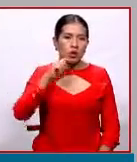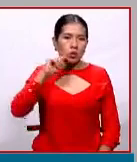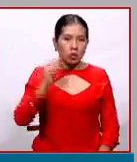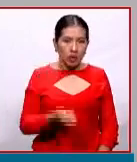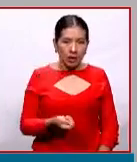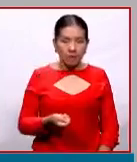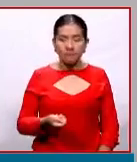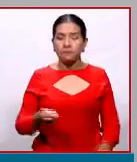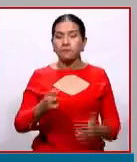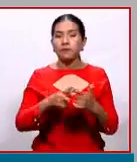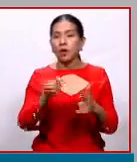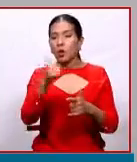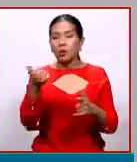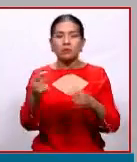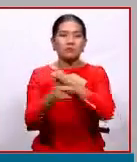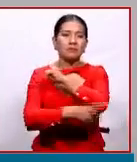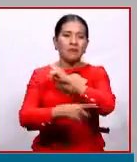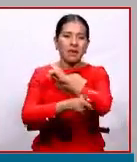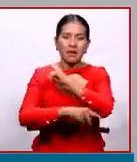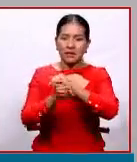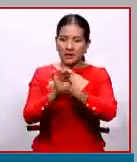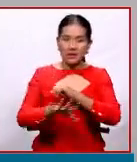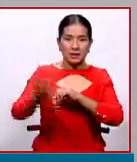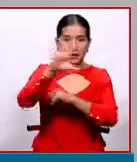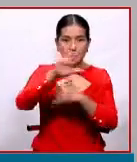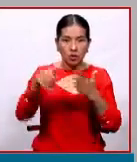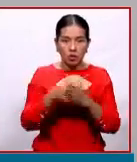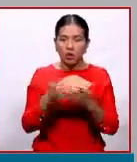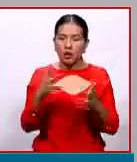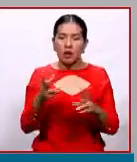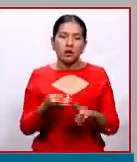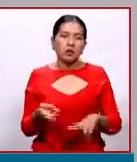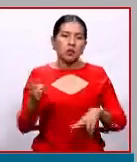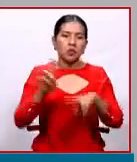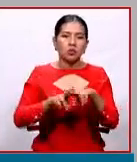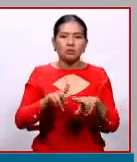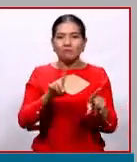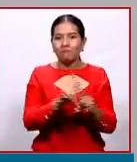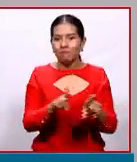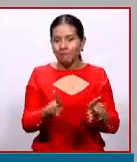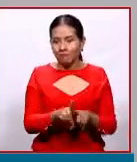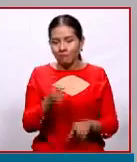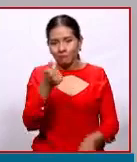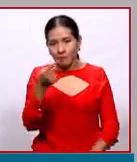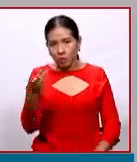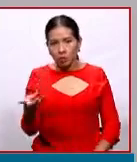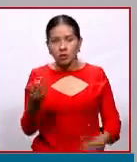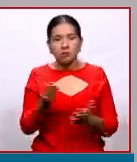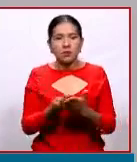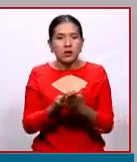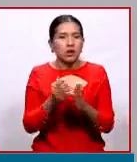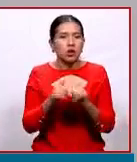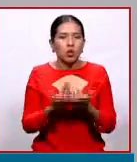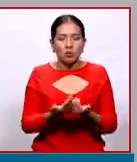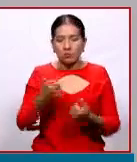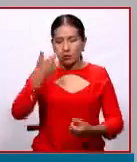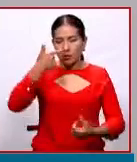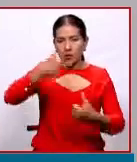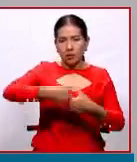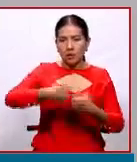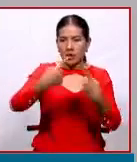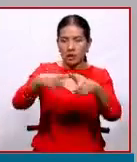y que países de la región hayan tenido que subir drásticamente el precio de los carburantes, sobre